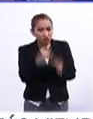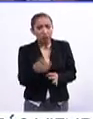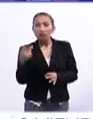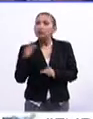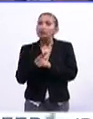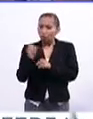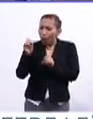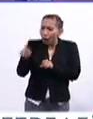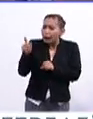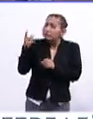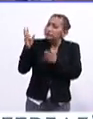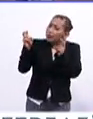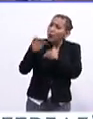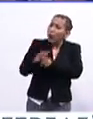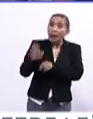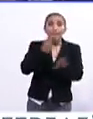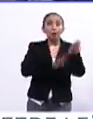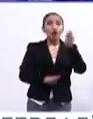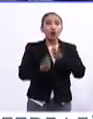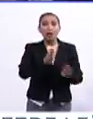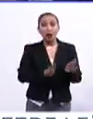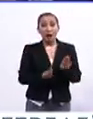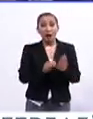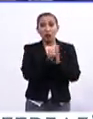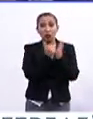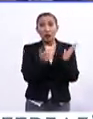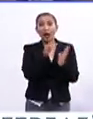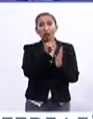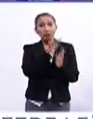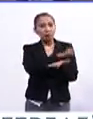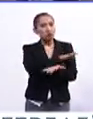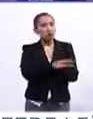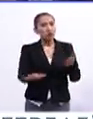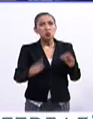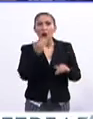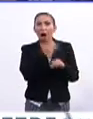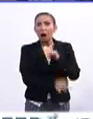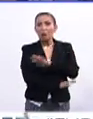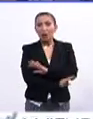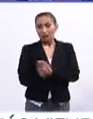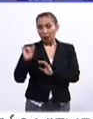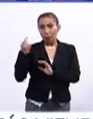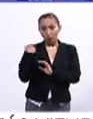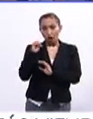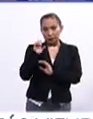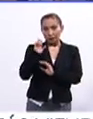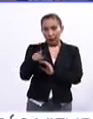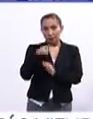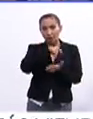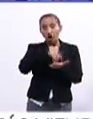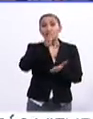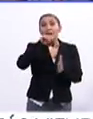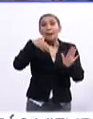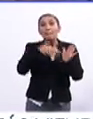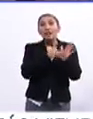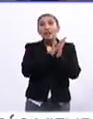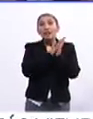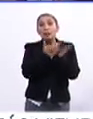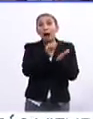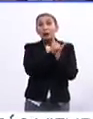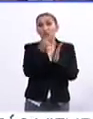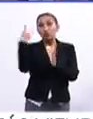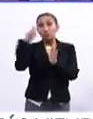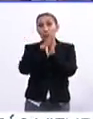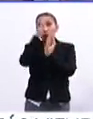les interesan? Y la primera fue la de biología, que se agotó, que hace poco la SEP nos compró 80,000 ejemplares para